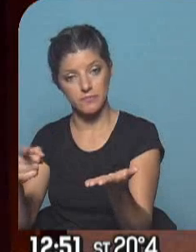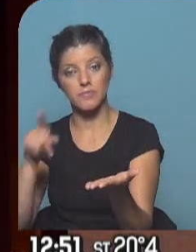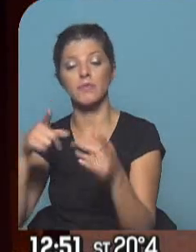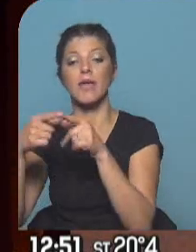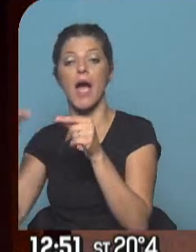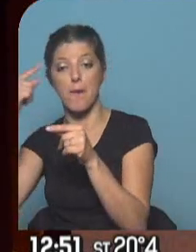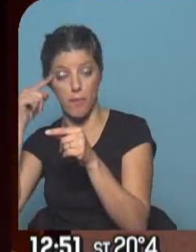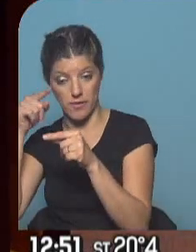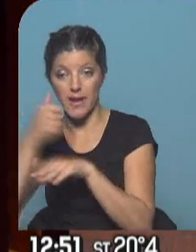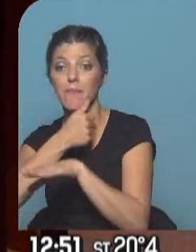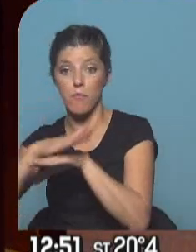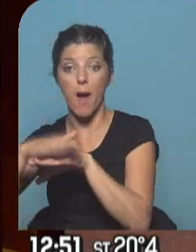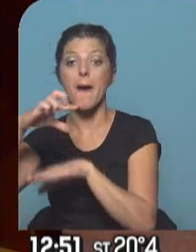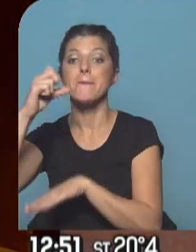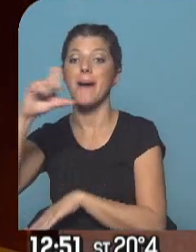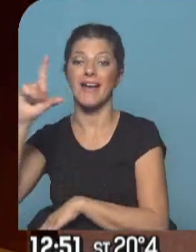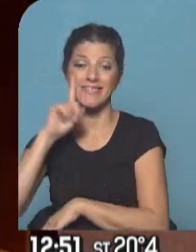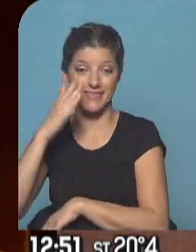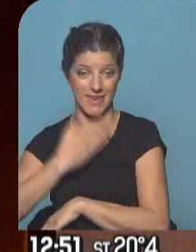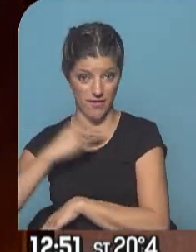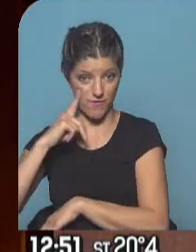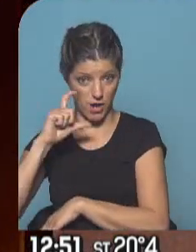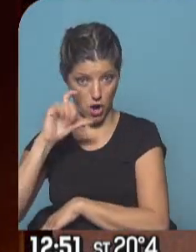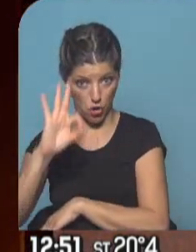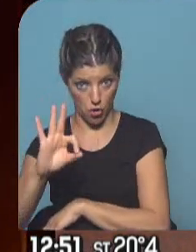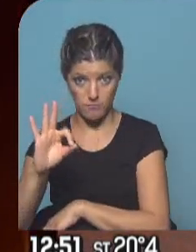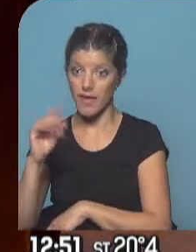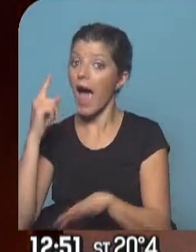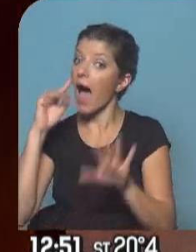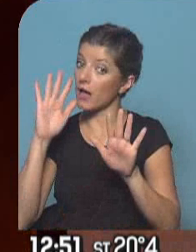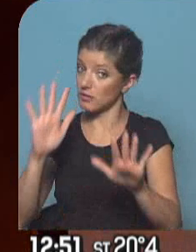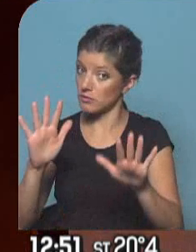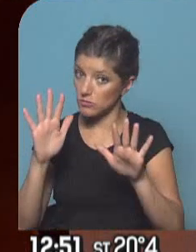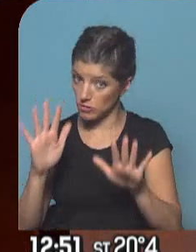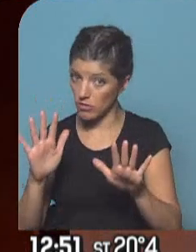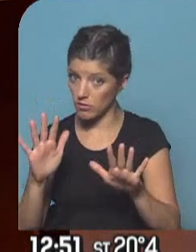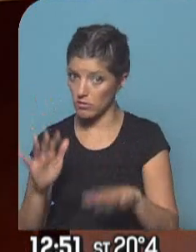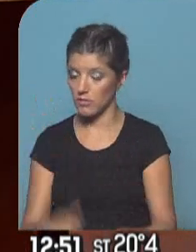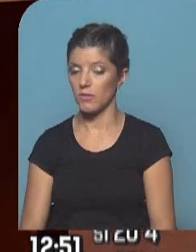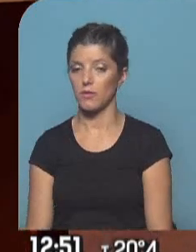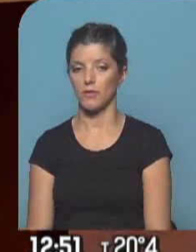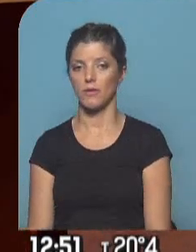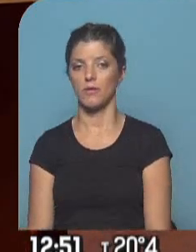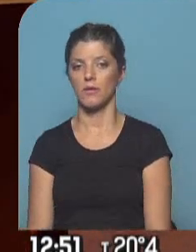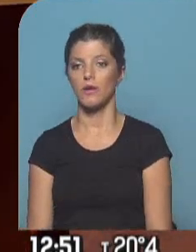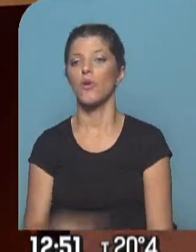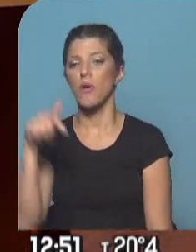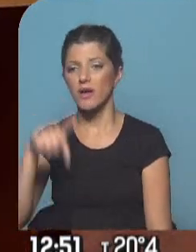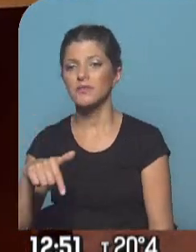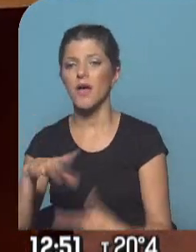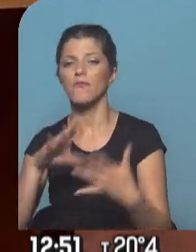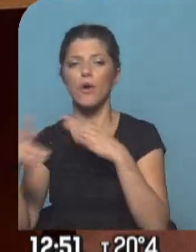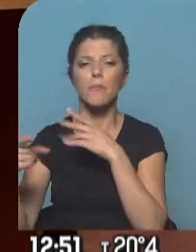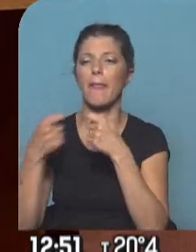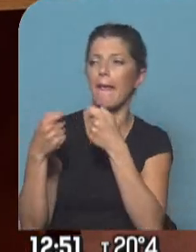son las costas del Pacífico. Atención con esto porque, digamos, que es como un... no tiene fin este ejercicio de la disuasión